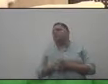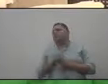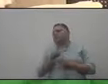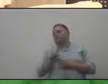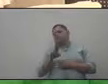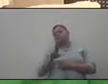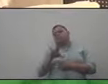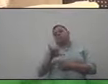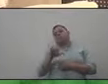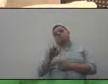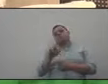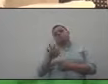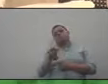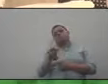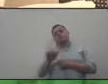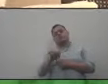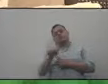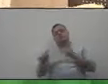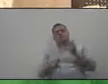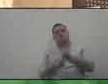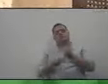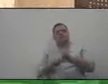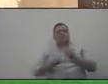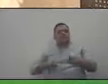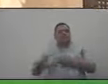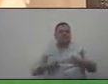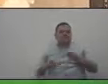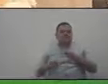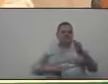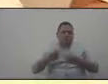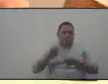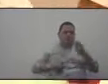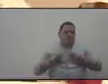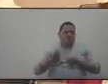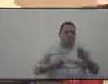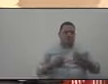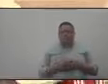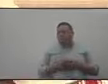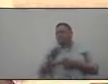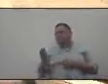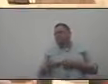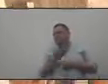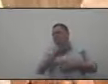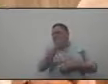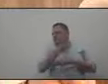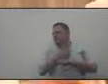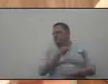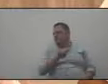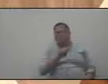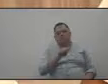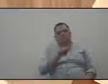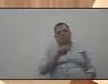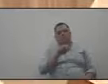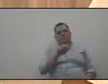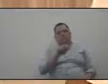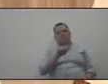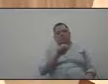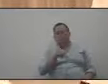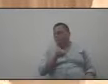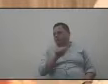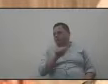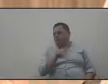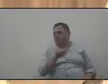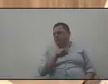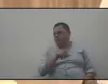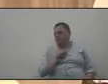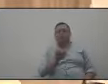Ricaute, subgerente administrativo y financiero. La jefe Ana María Betancourt,